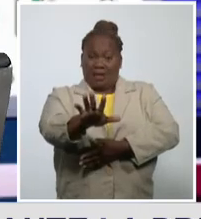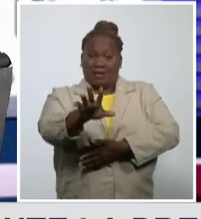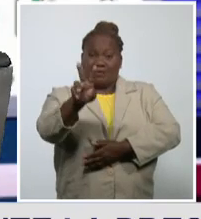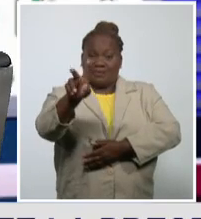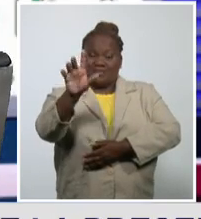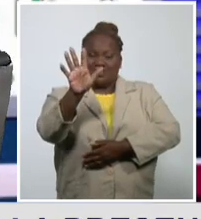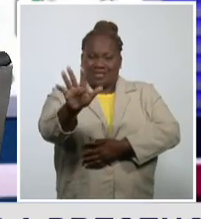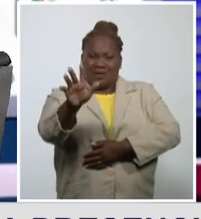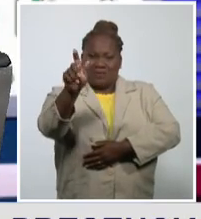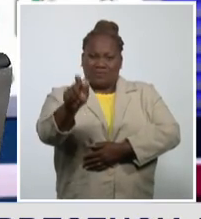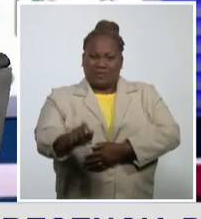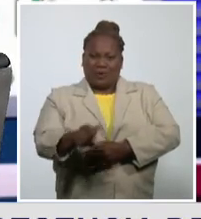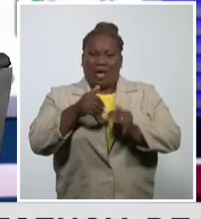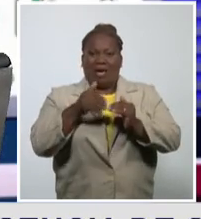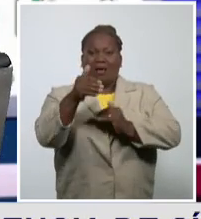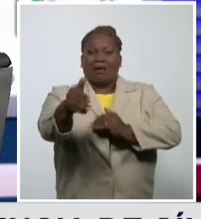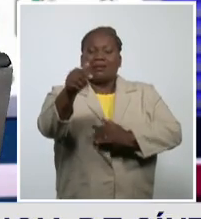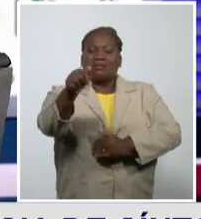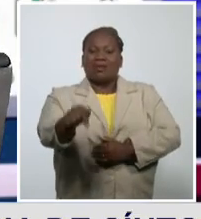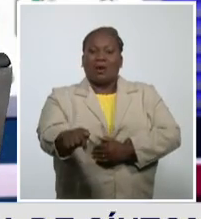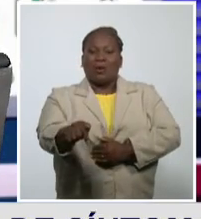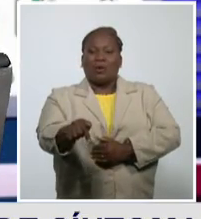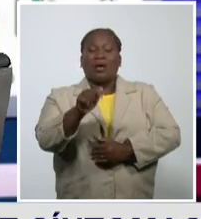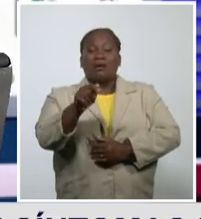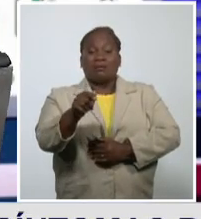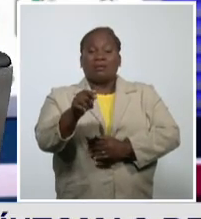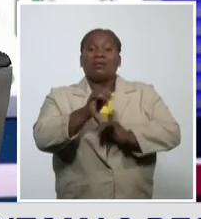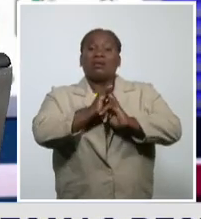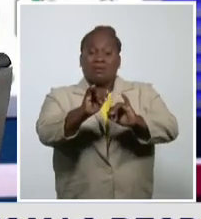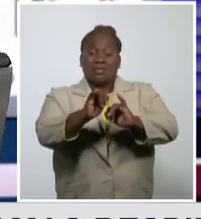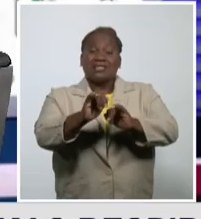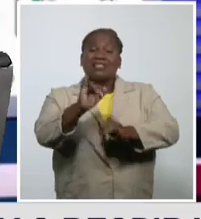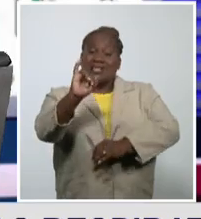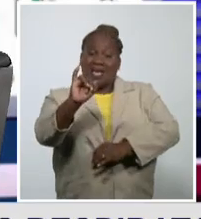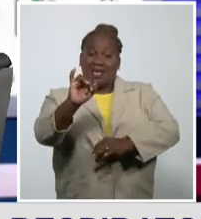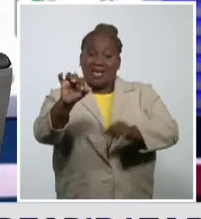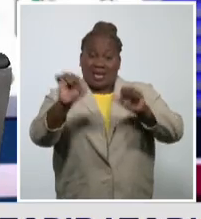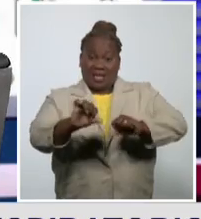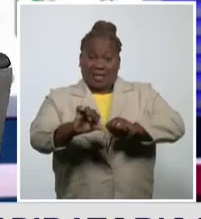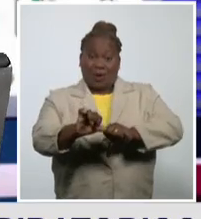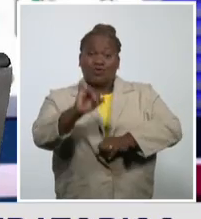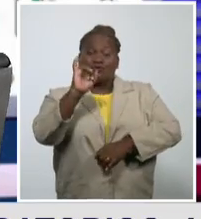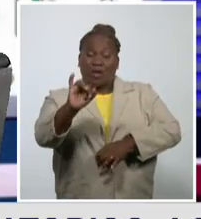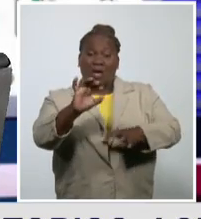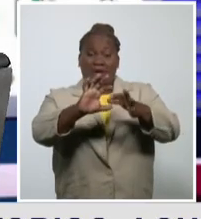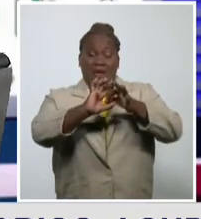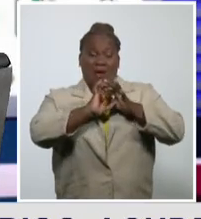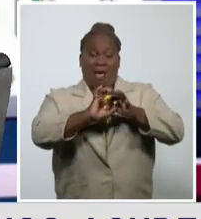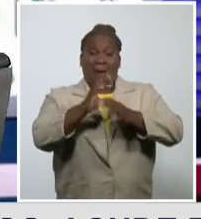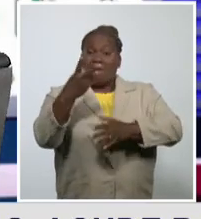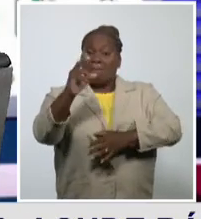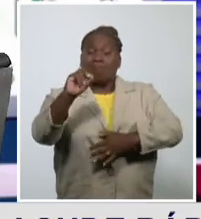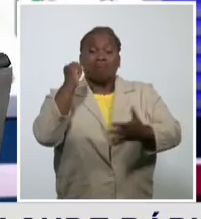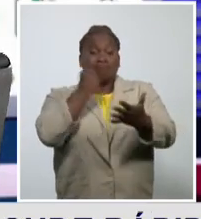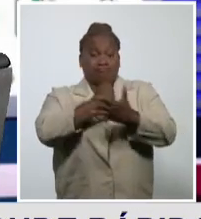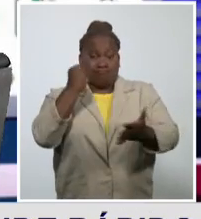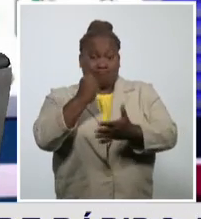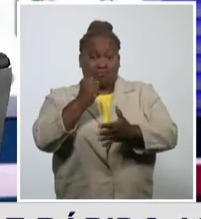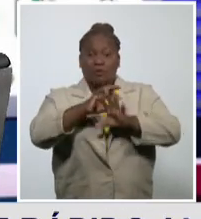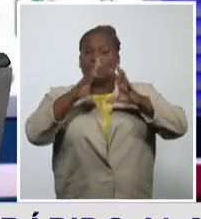525 hasta este momento, reportados 6 críticos y 6 graves. Los 20 nuevos casos confirmados fueron